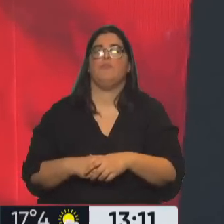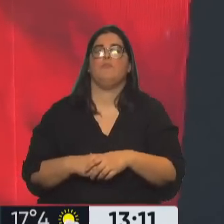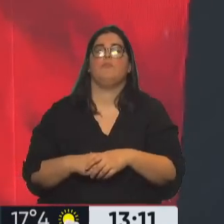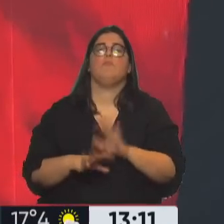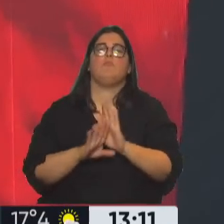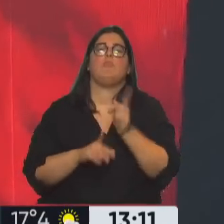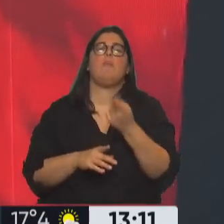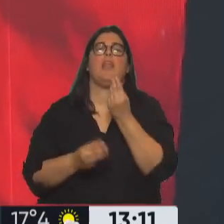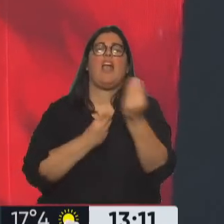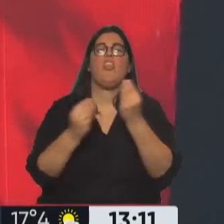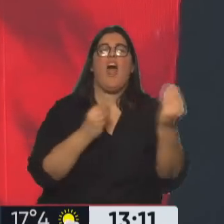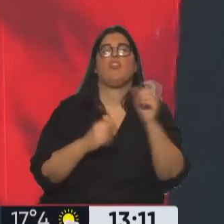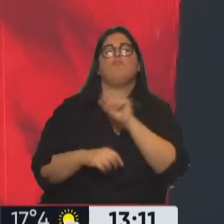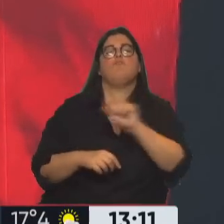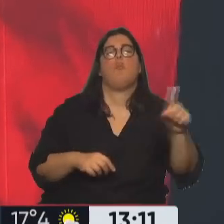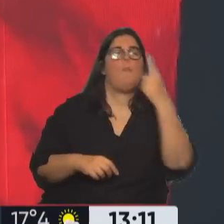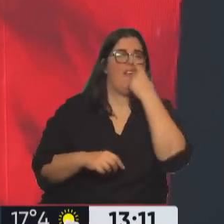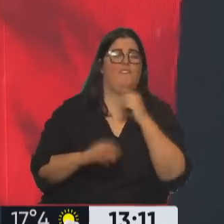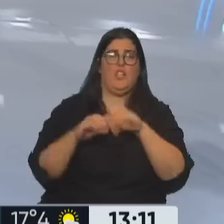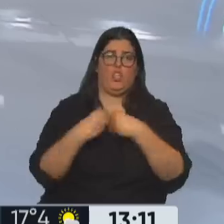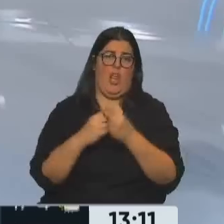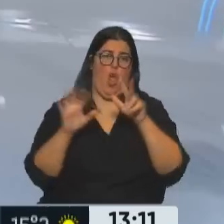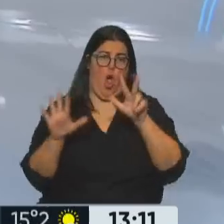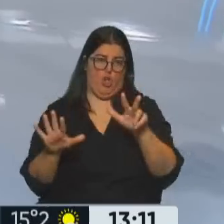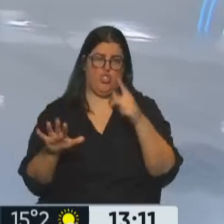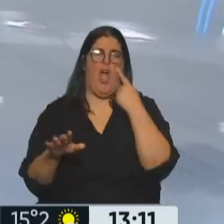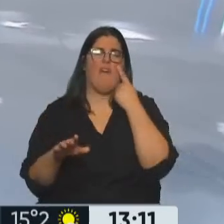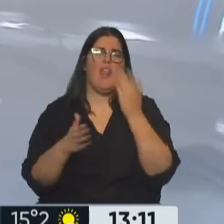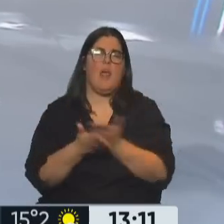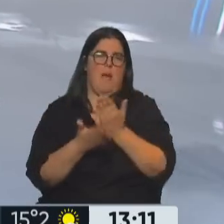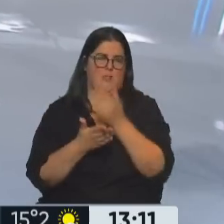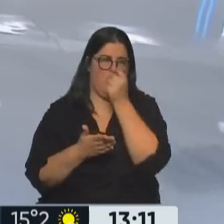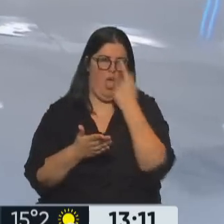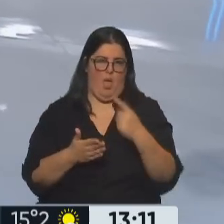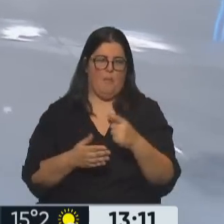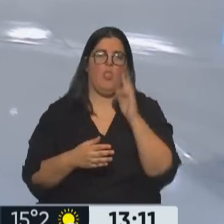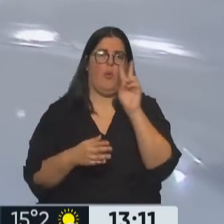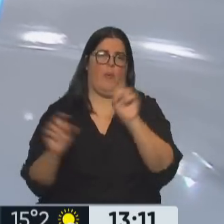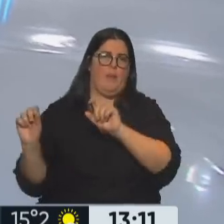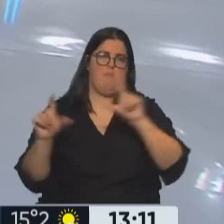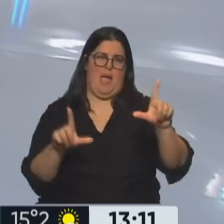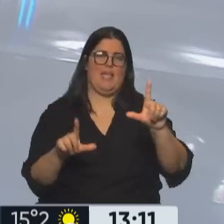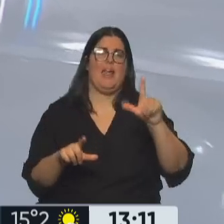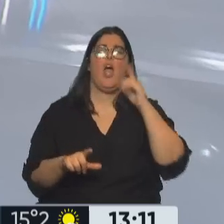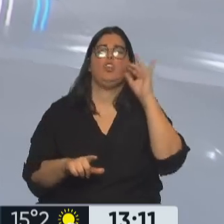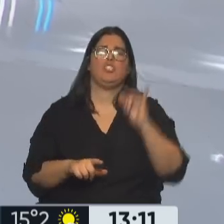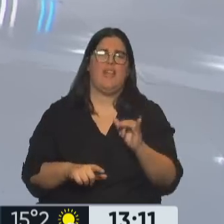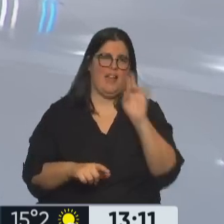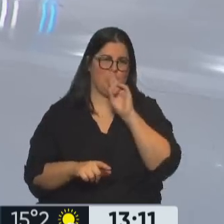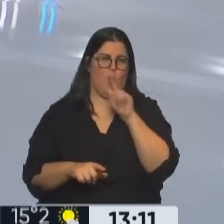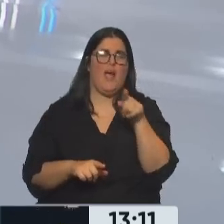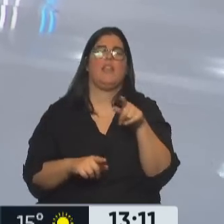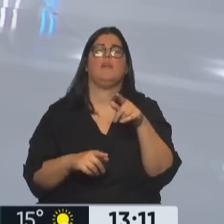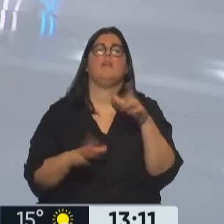de cada candidato. Son 8 los candidatos en total. Repasamos rápidamente aquí con esta imagen. Luisa González, la vemos allí, Movimiento